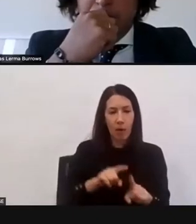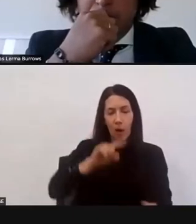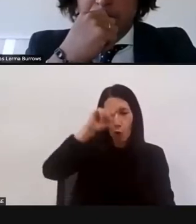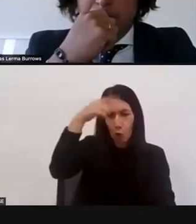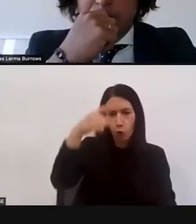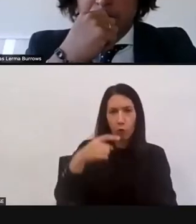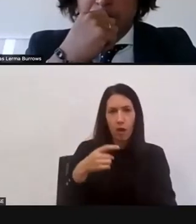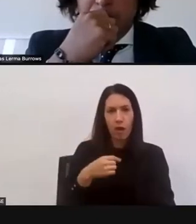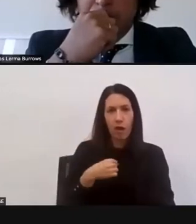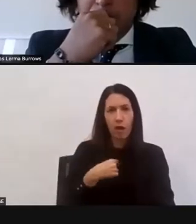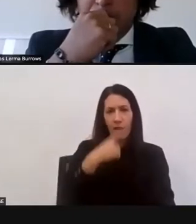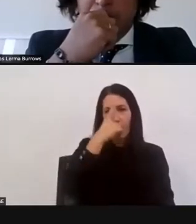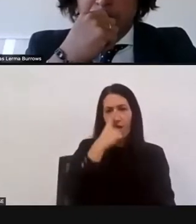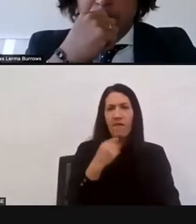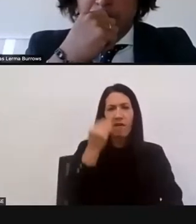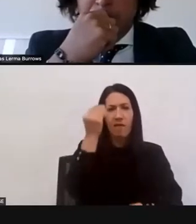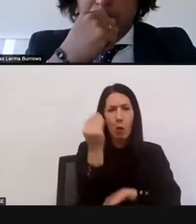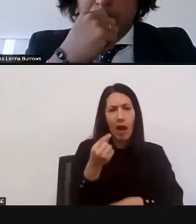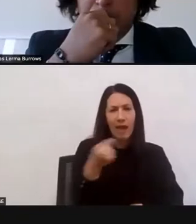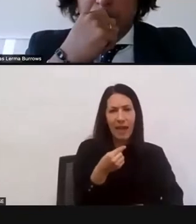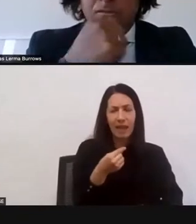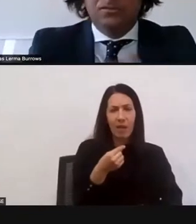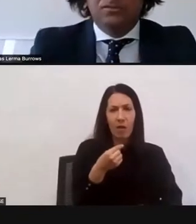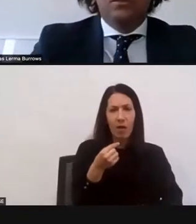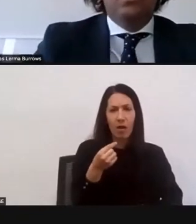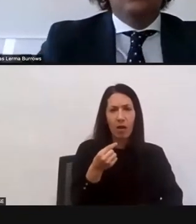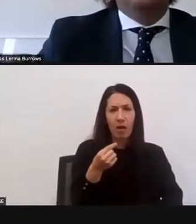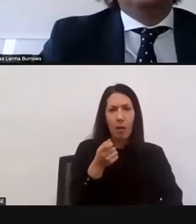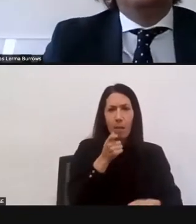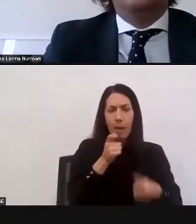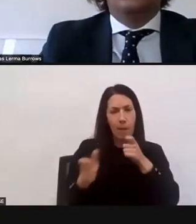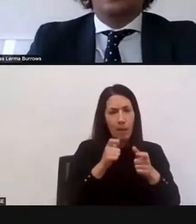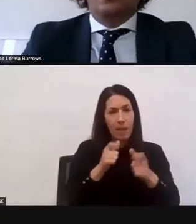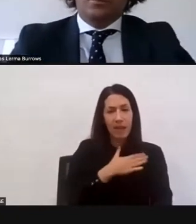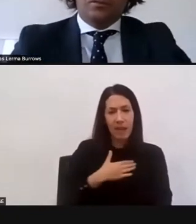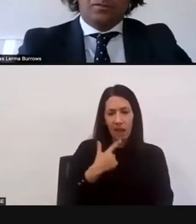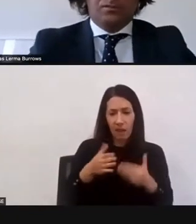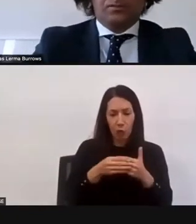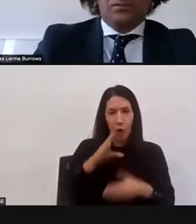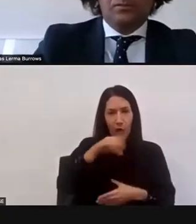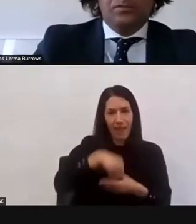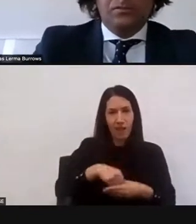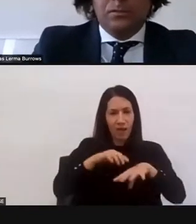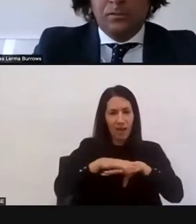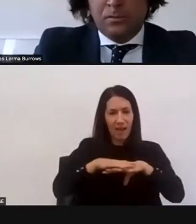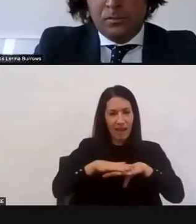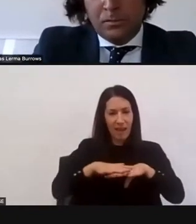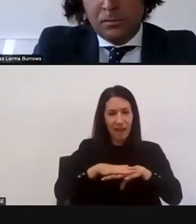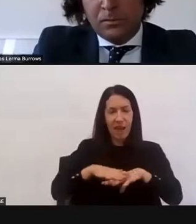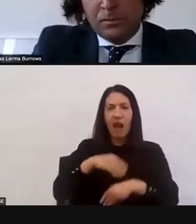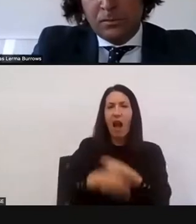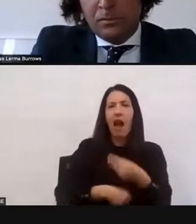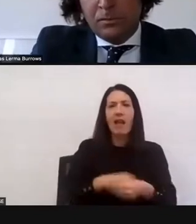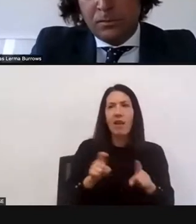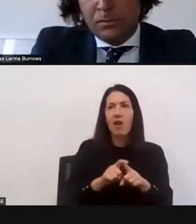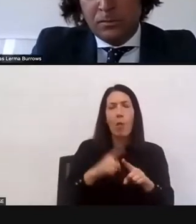De la figura esta del troll, el usuario que dentro de Internet, de las redes, lo que hace es intentar llamar la